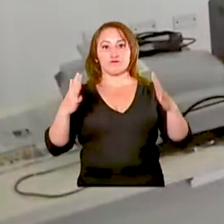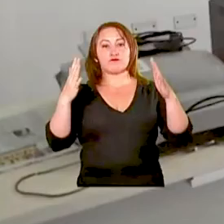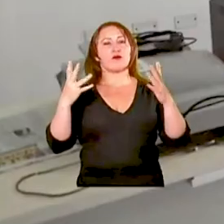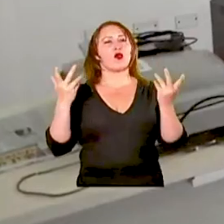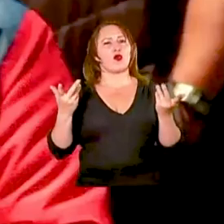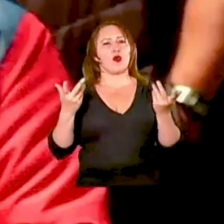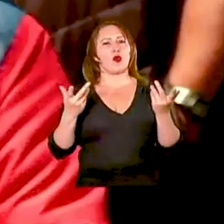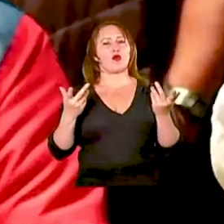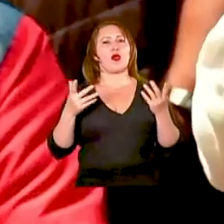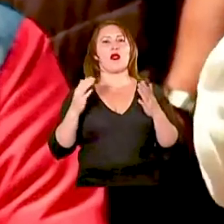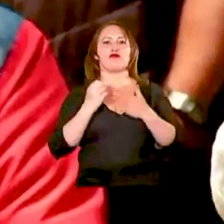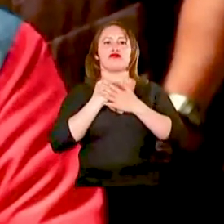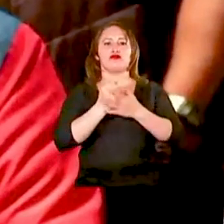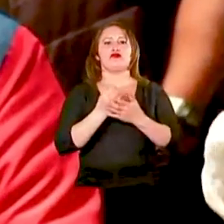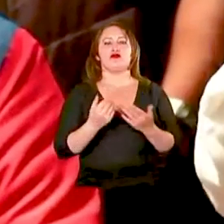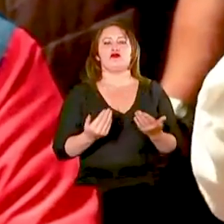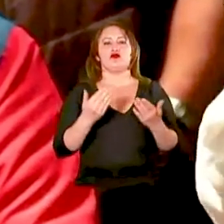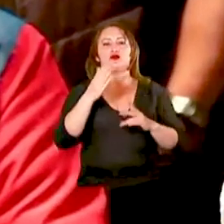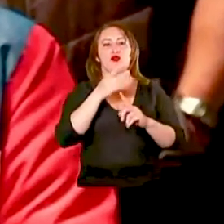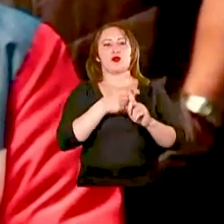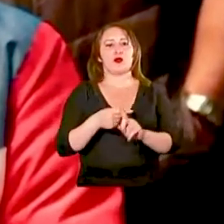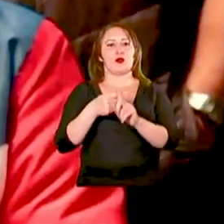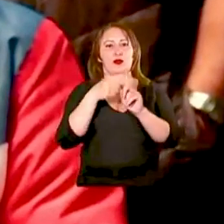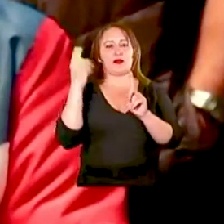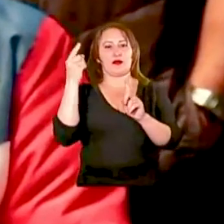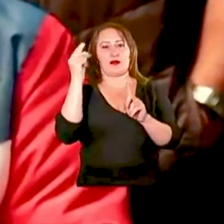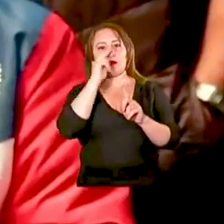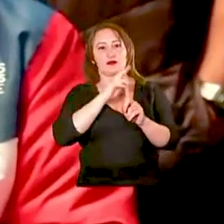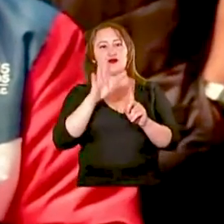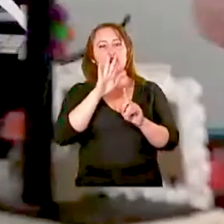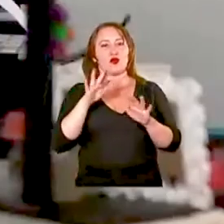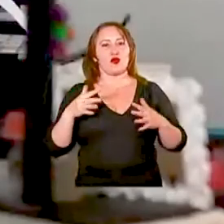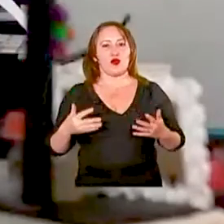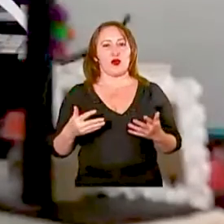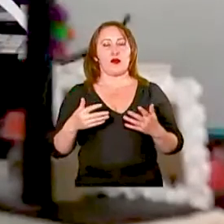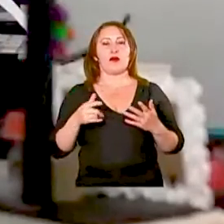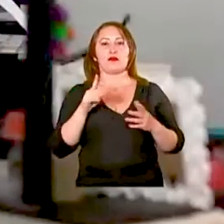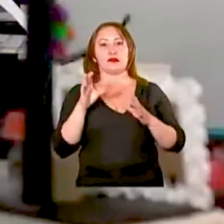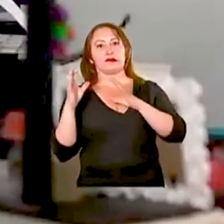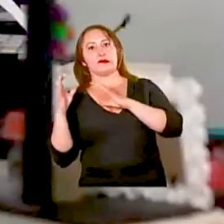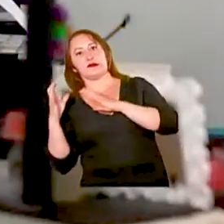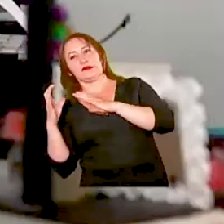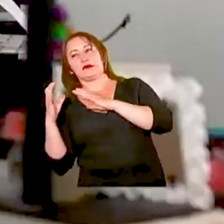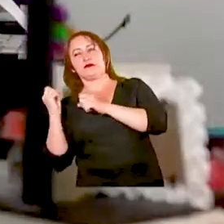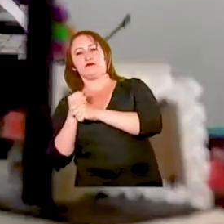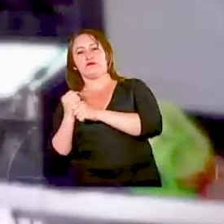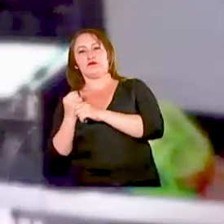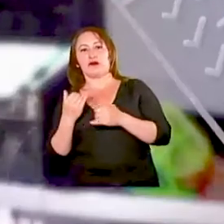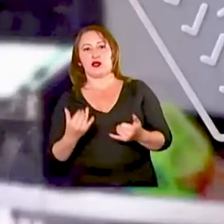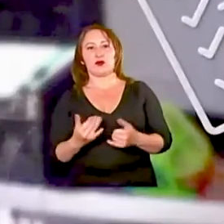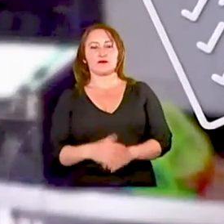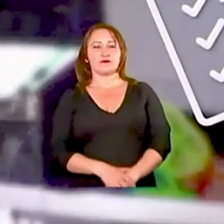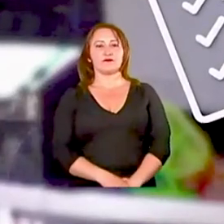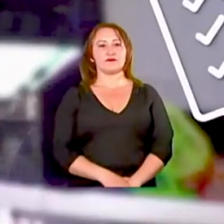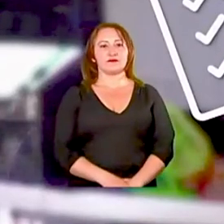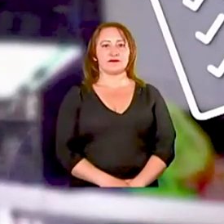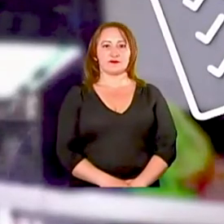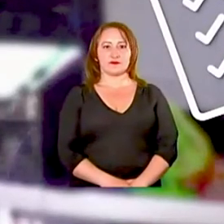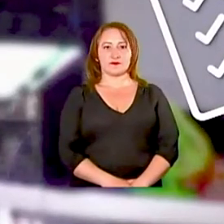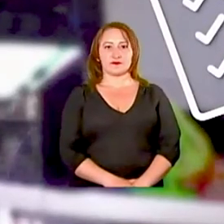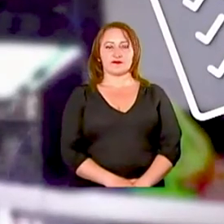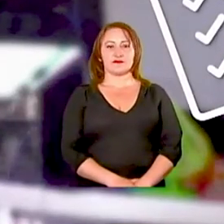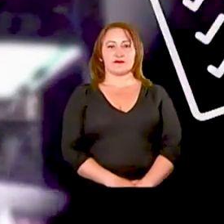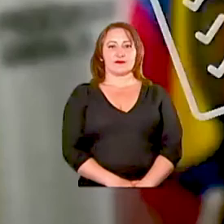que descongestionará la Procuraduría General de la Nación de su altísima carga laboral actual.